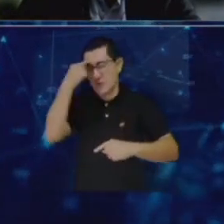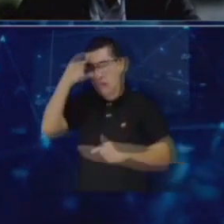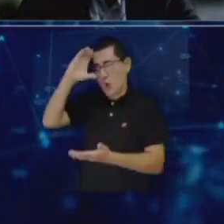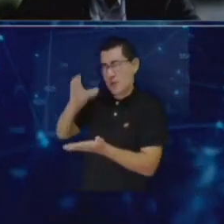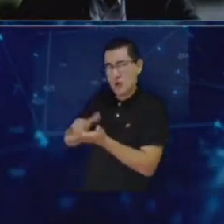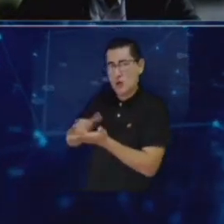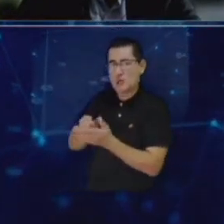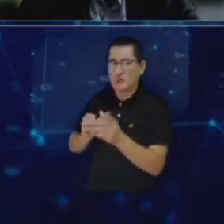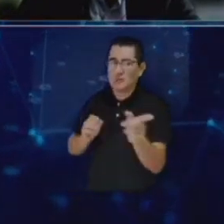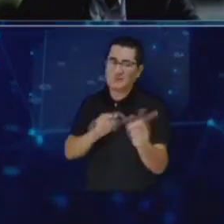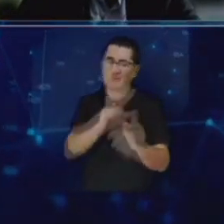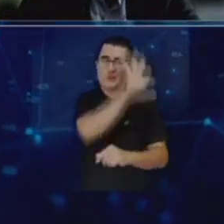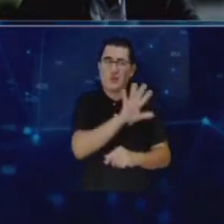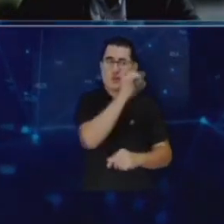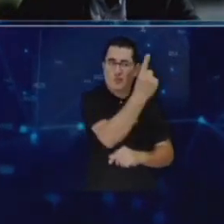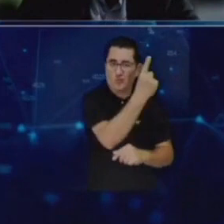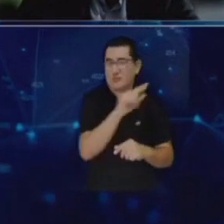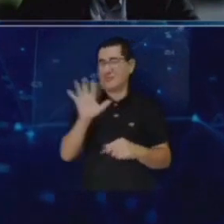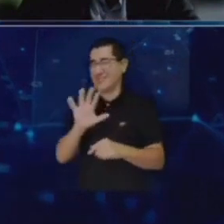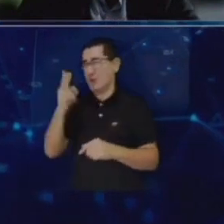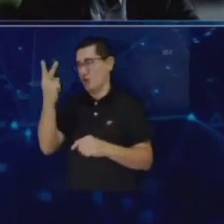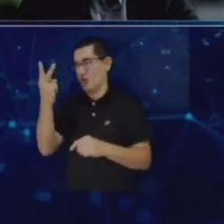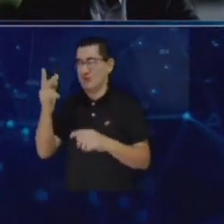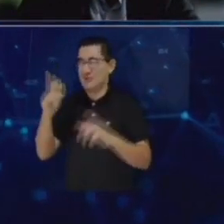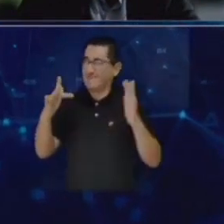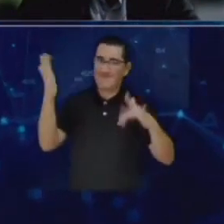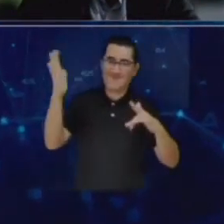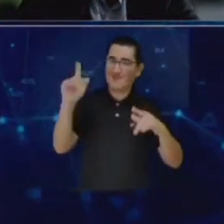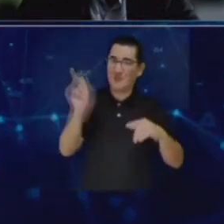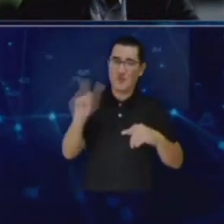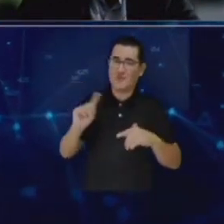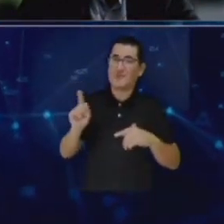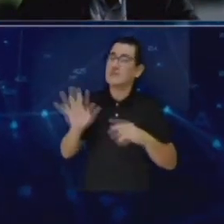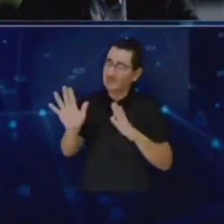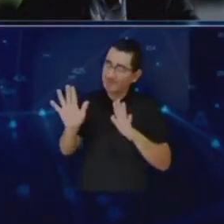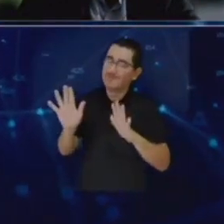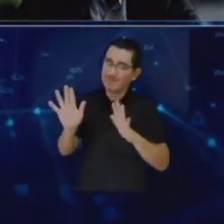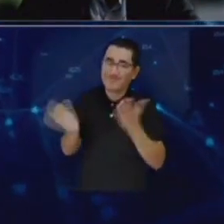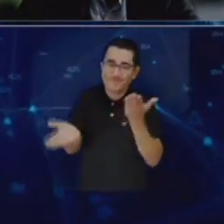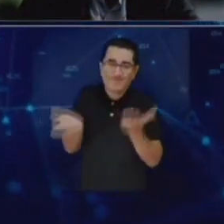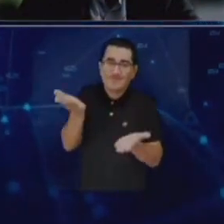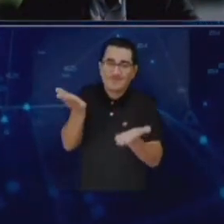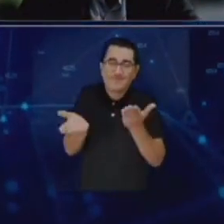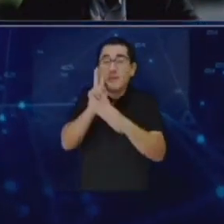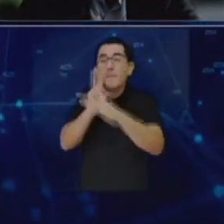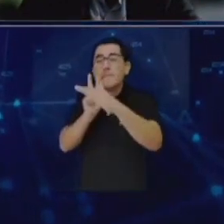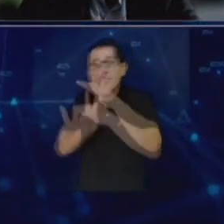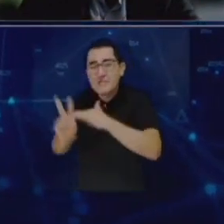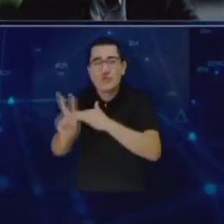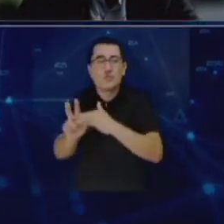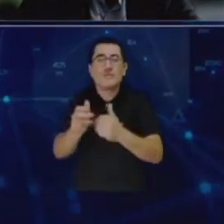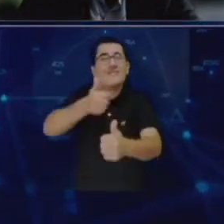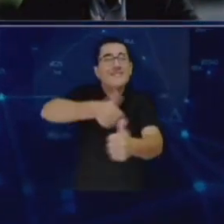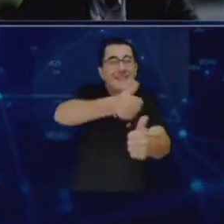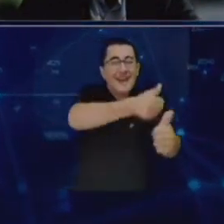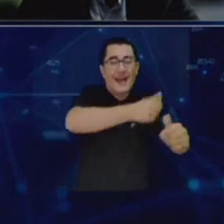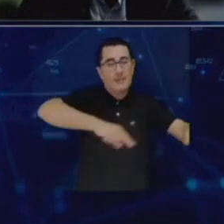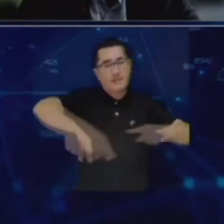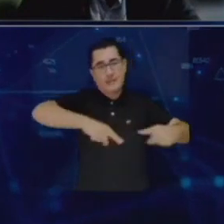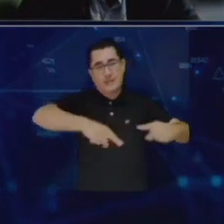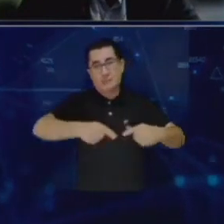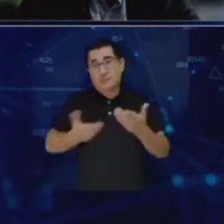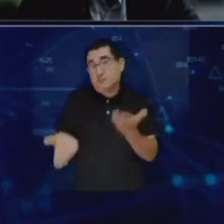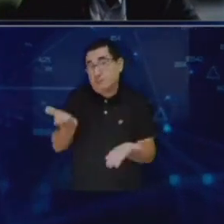1 no tenga implicaciones en región 2 o las tenga de alguna manera con la visión que nosotros podamos